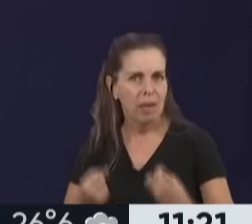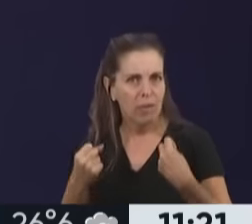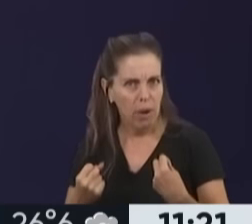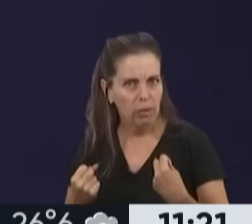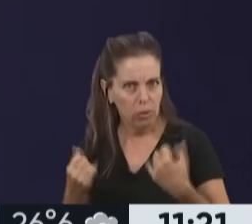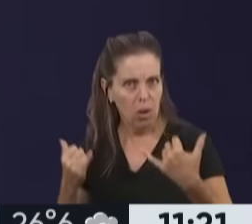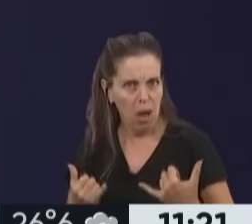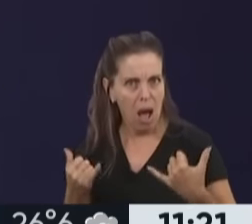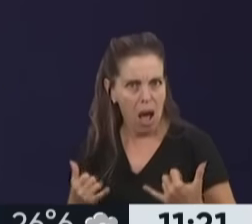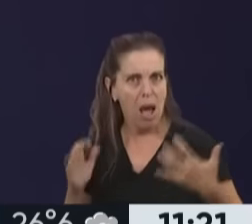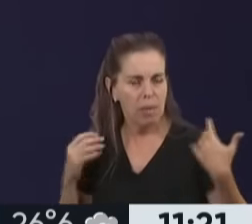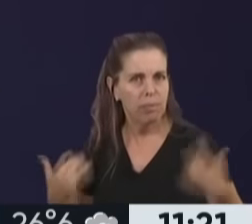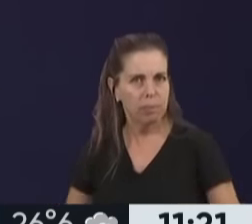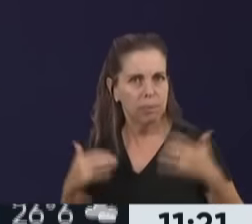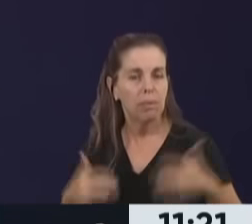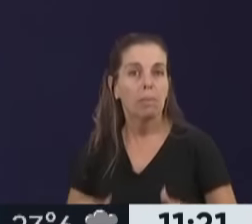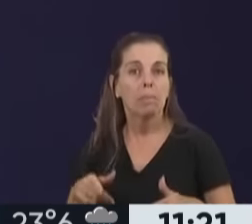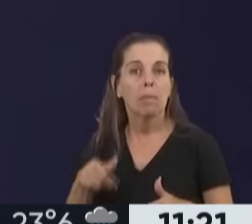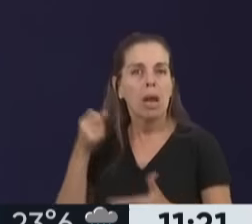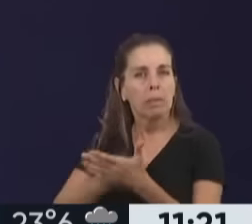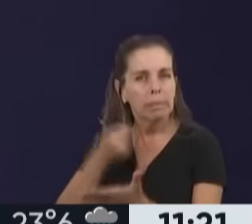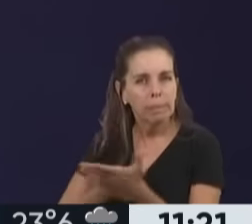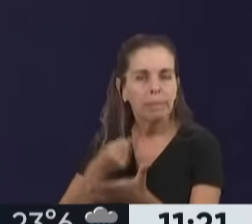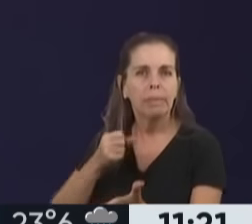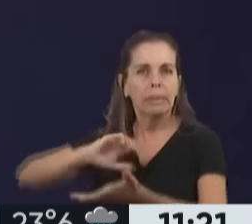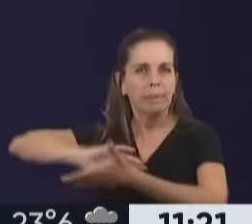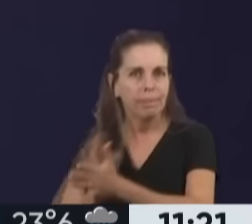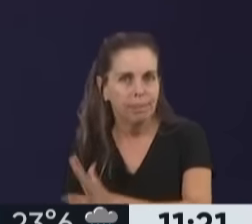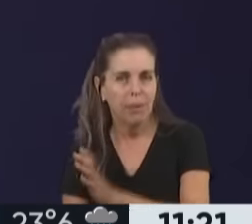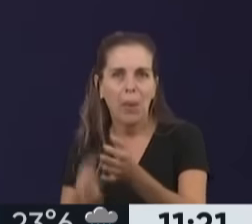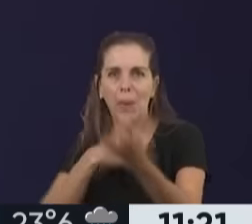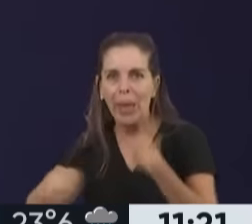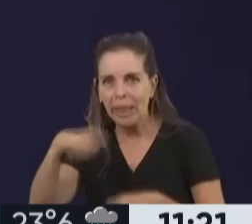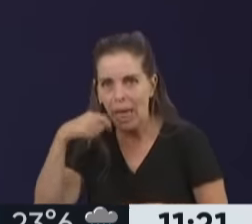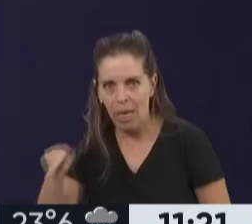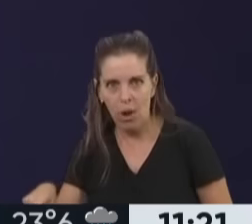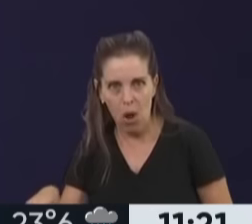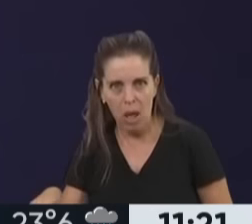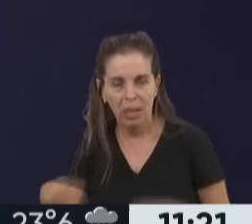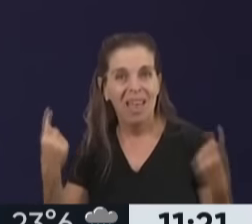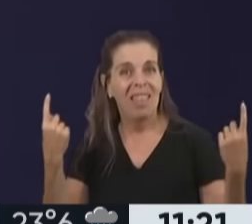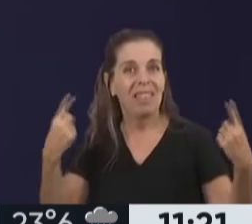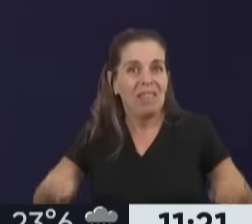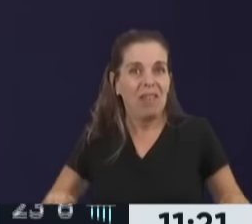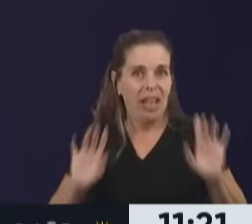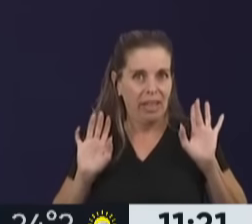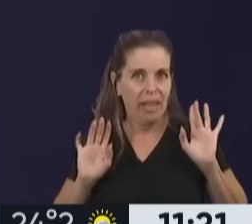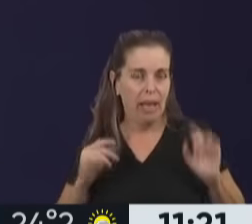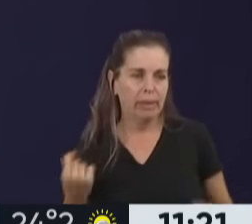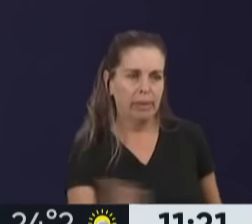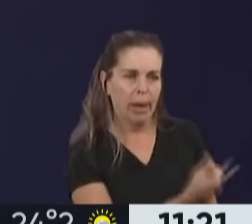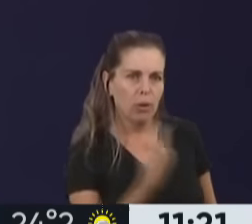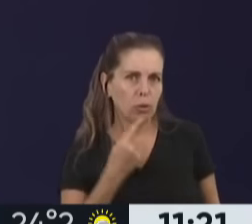eh indescriptibles para fulminar el narcotráfico y otra cosa muy distinta es que nosotros con un